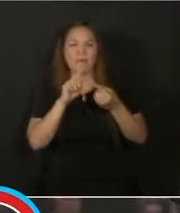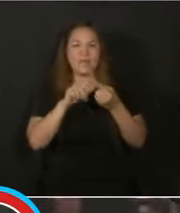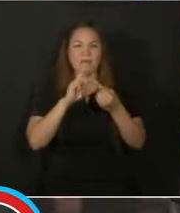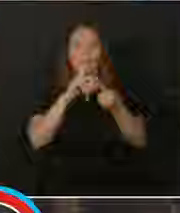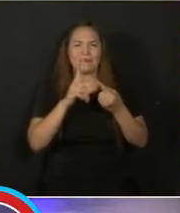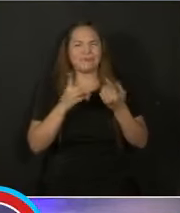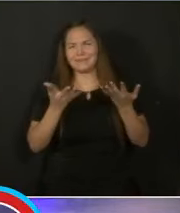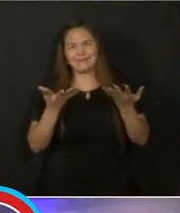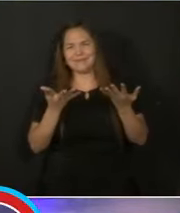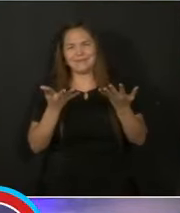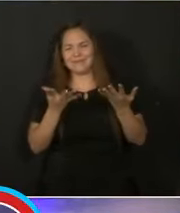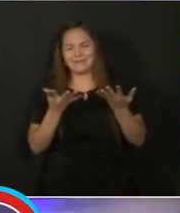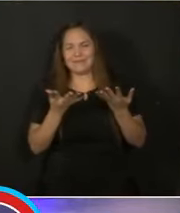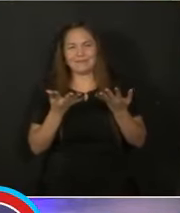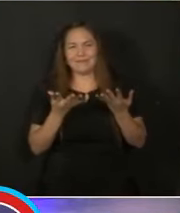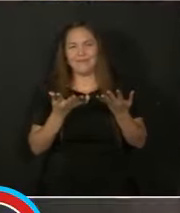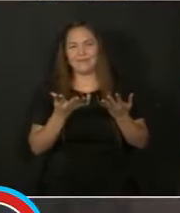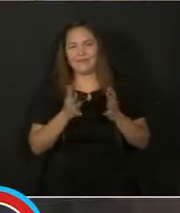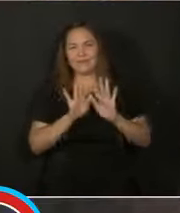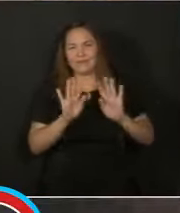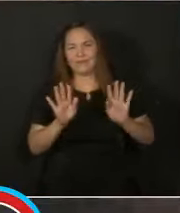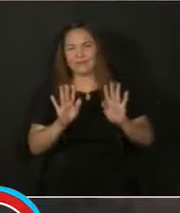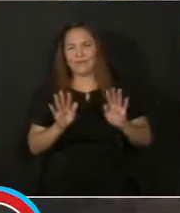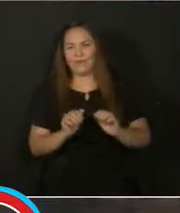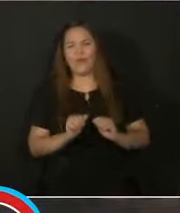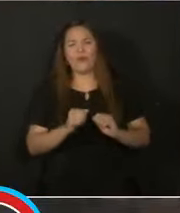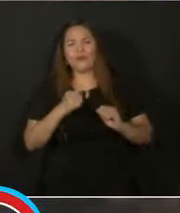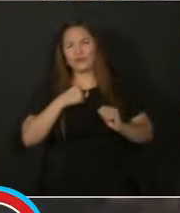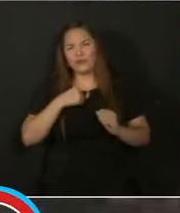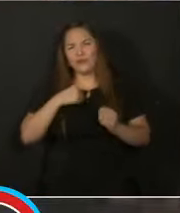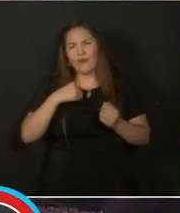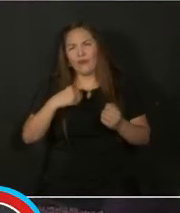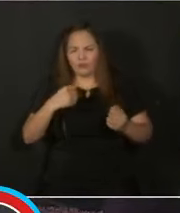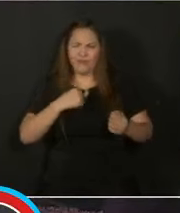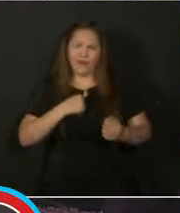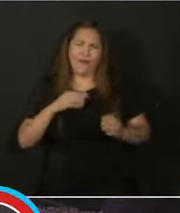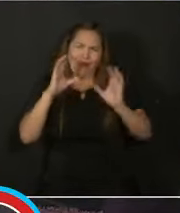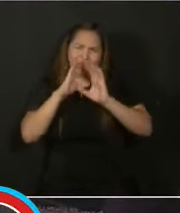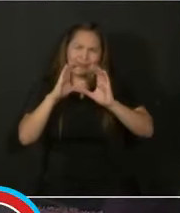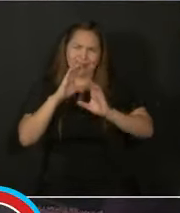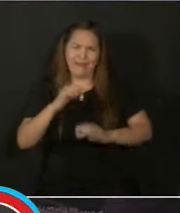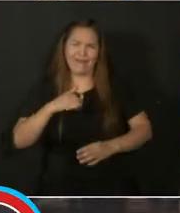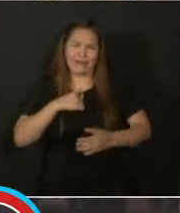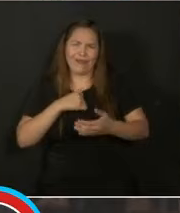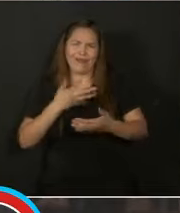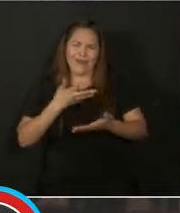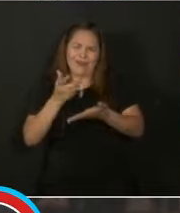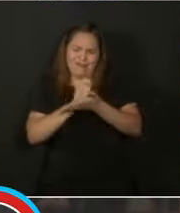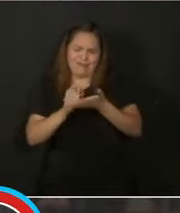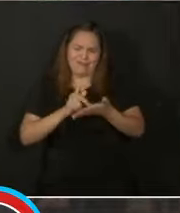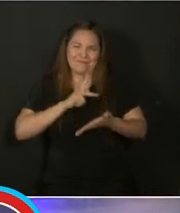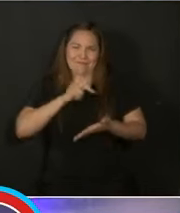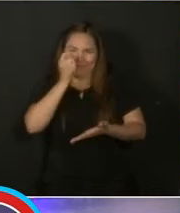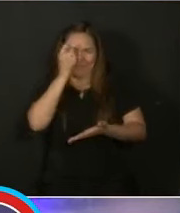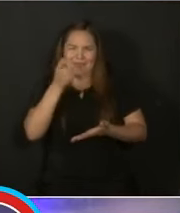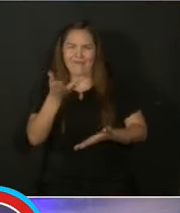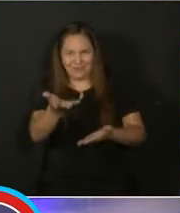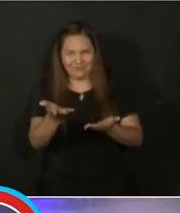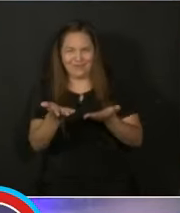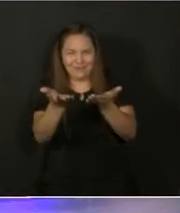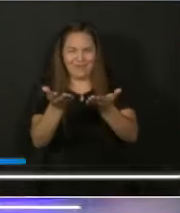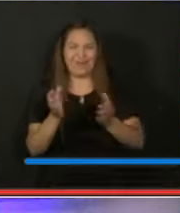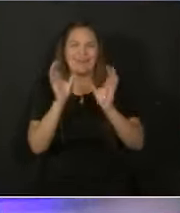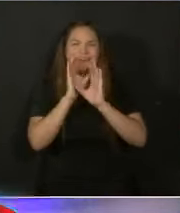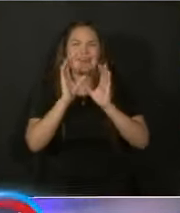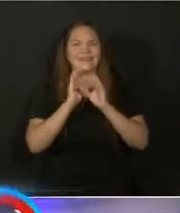nunca pero usted quiere pensar que sí yo creo que sí pero usted las cantaba por favor y tenemos un micrófono está la guitarra durante los algo como